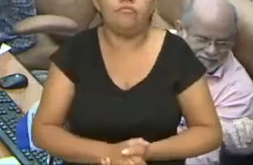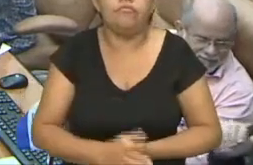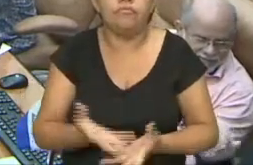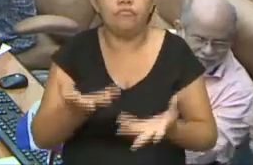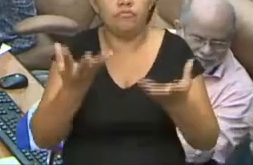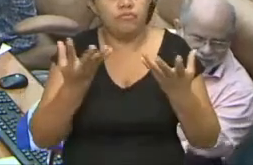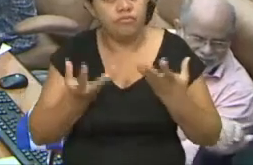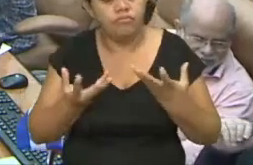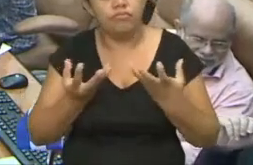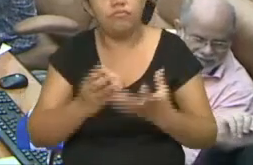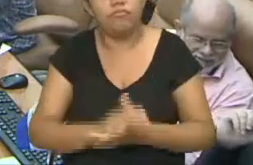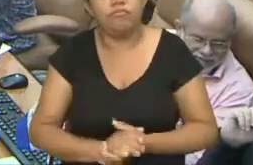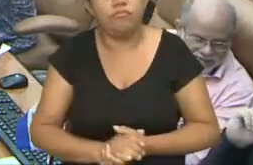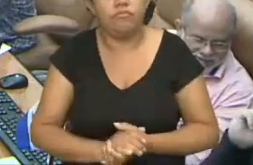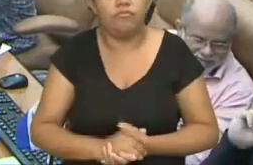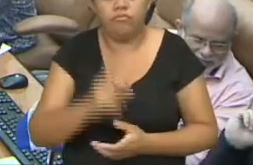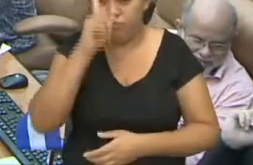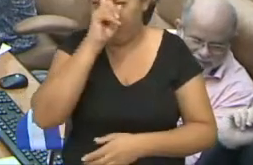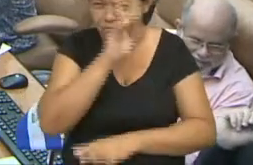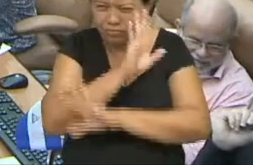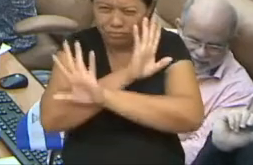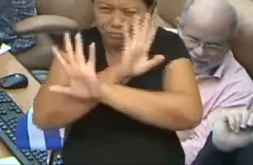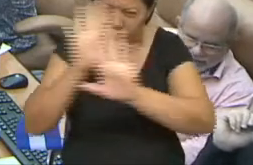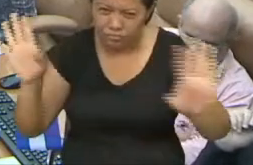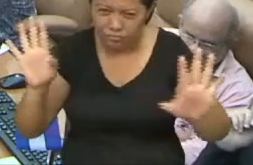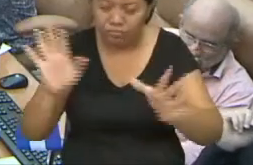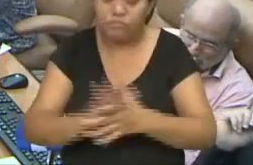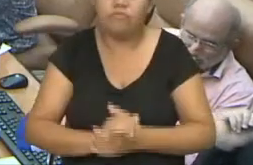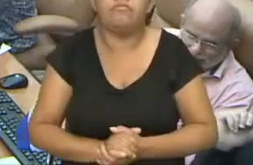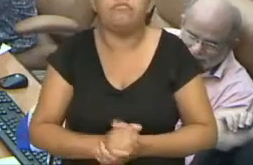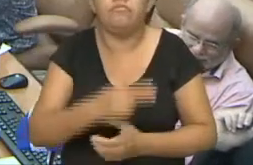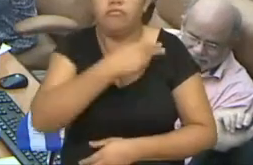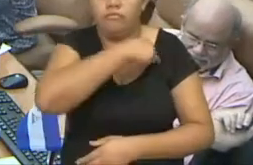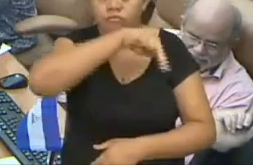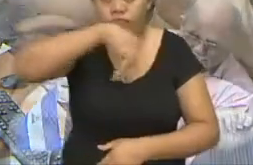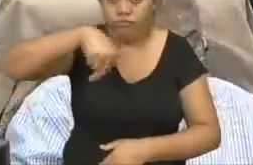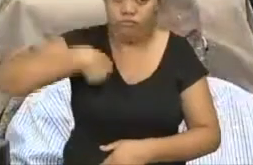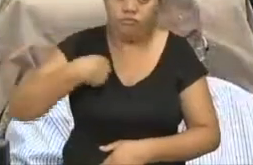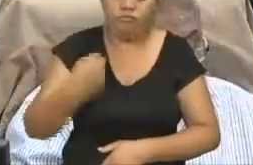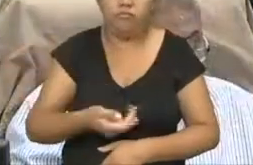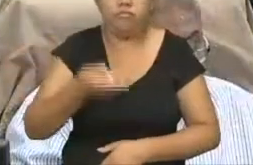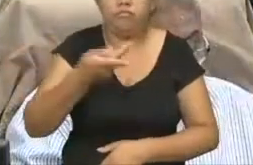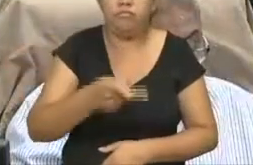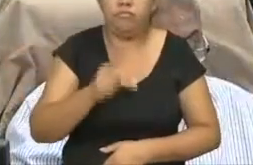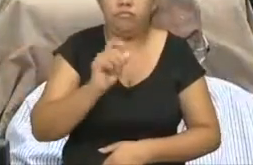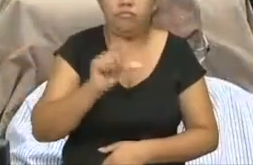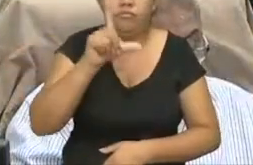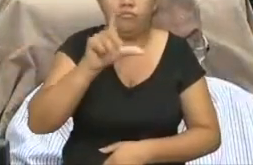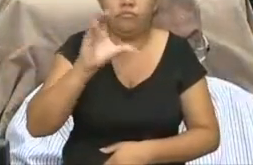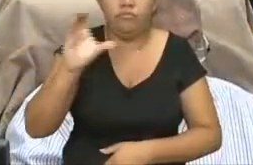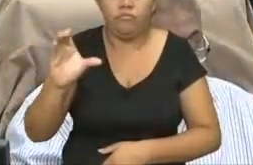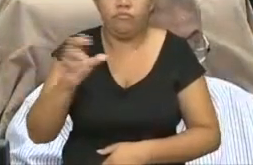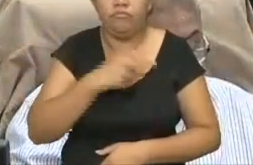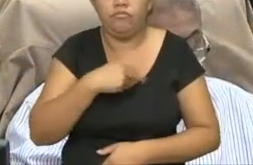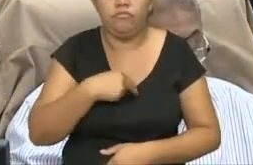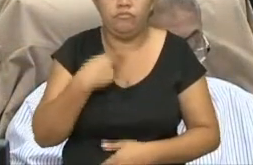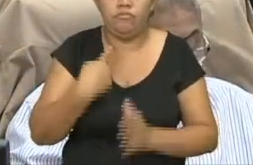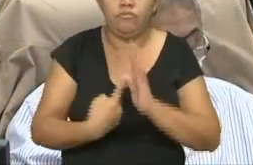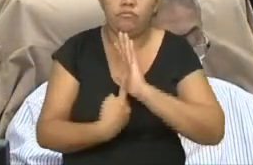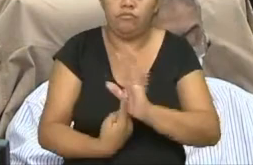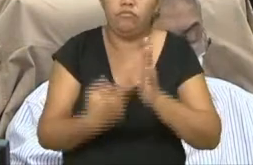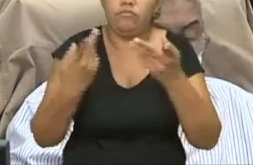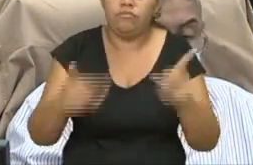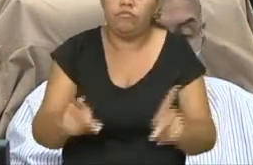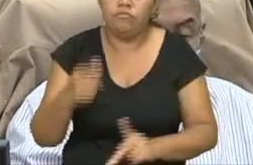y queremos ser bien claros, que nosotros como bancada del Partido Liberal